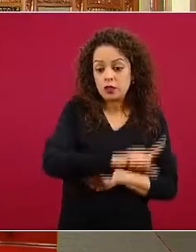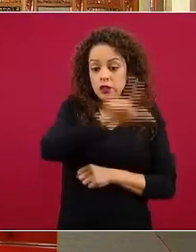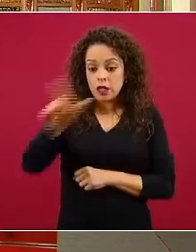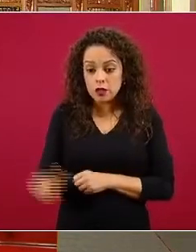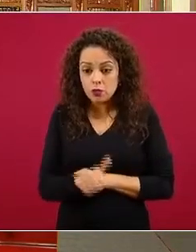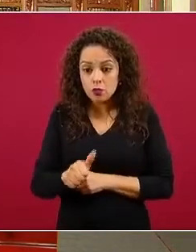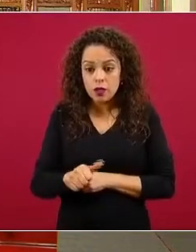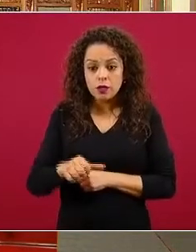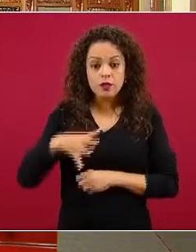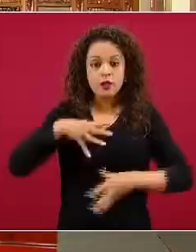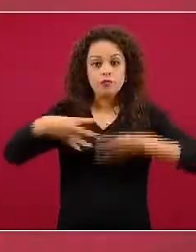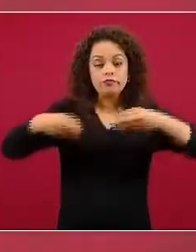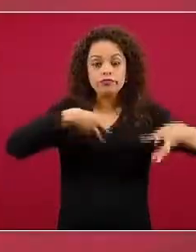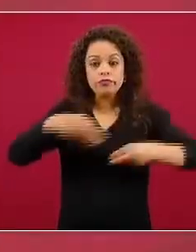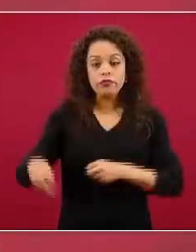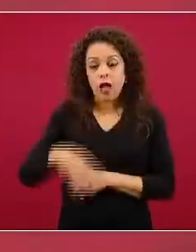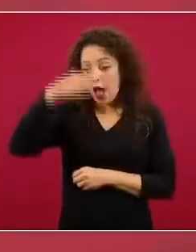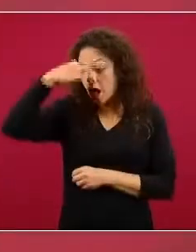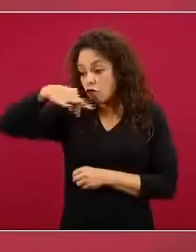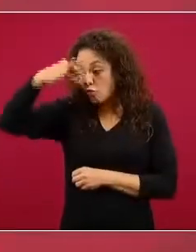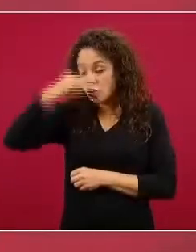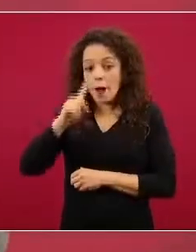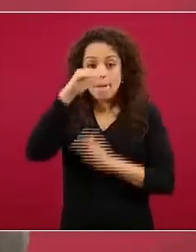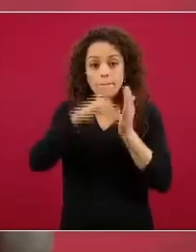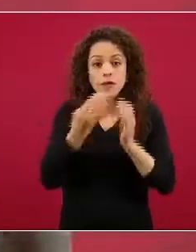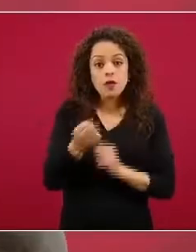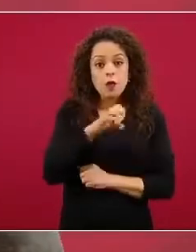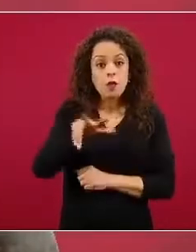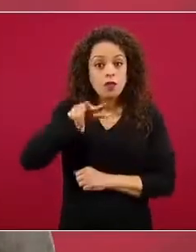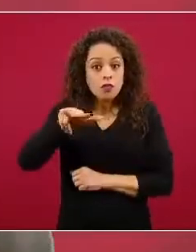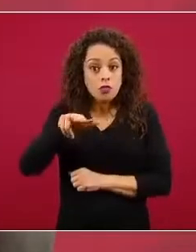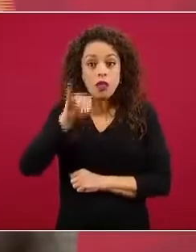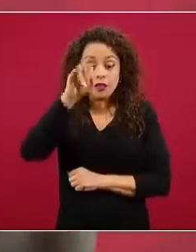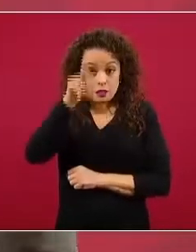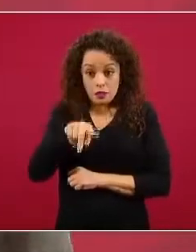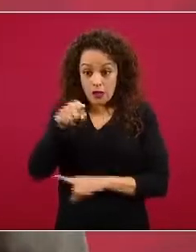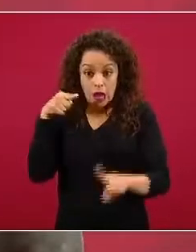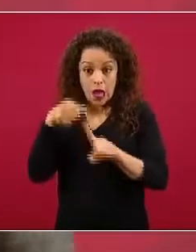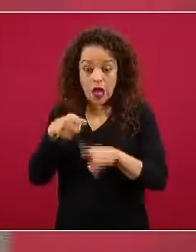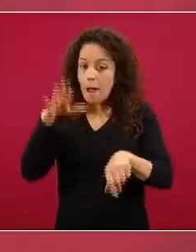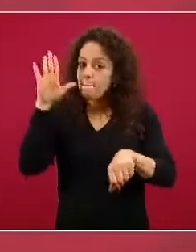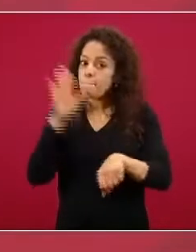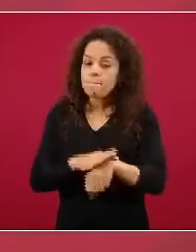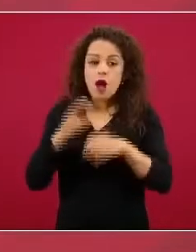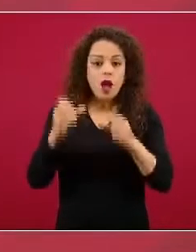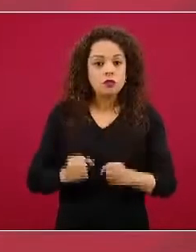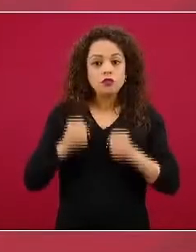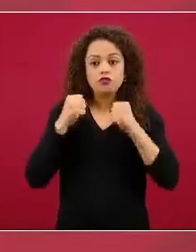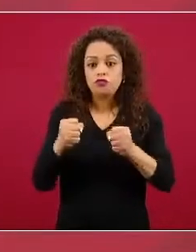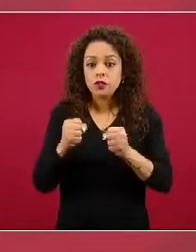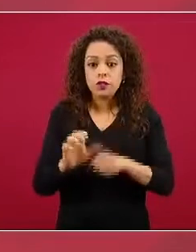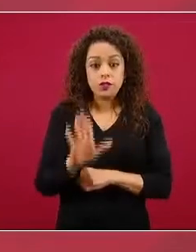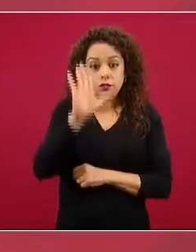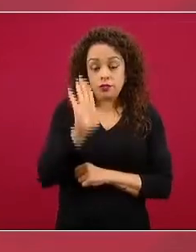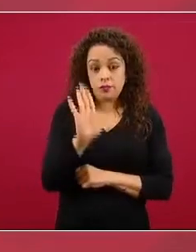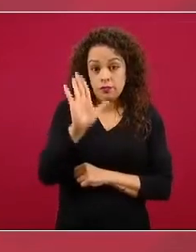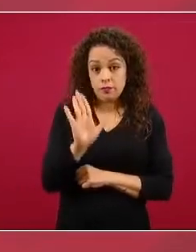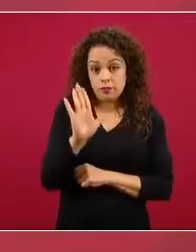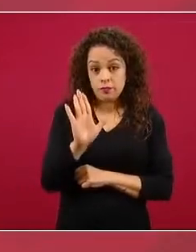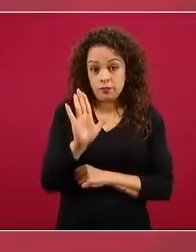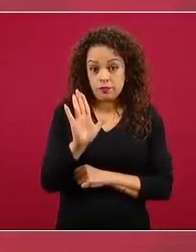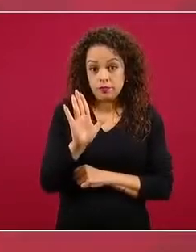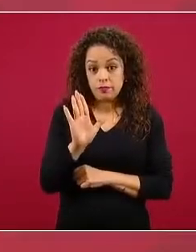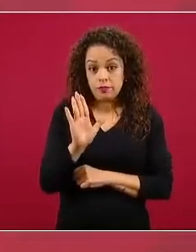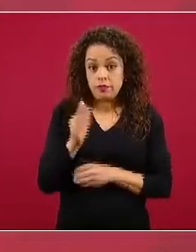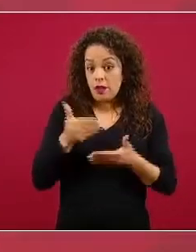en 1918, ciertamente es la epidemia de intensidad más parecida, aún menor,